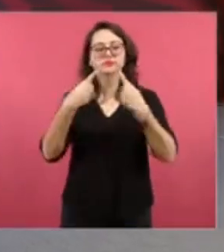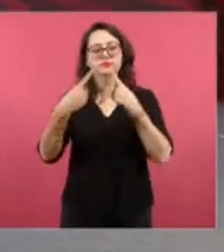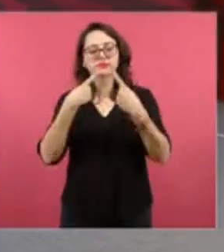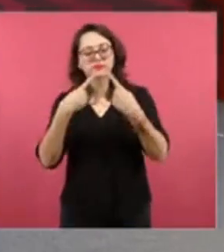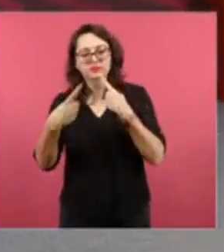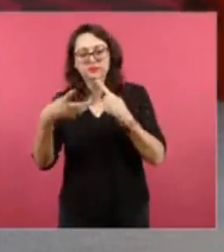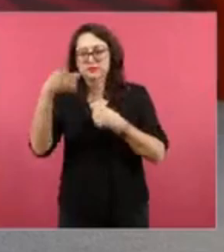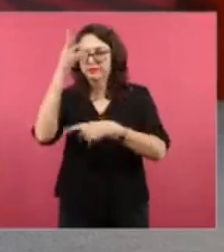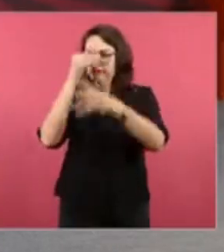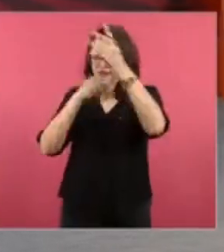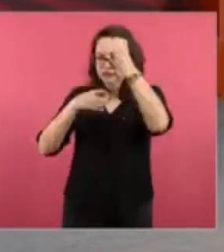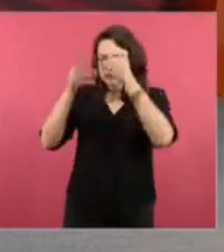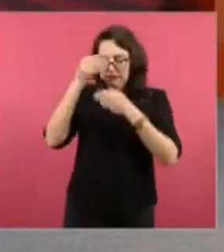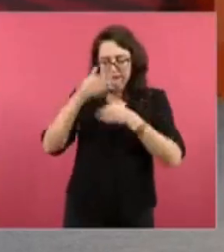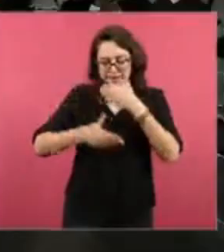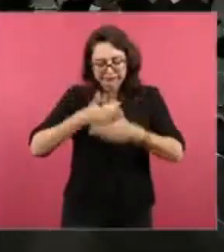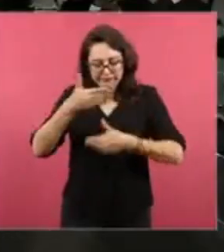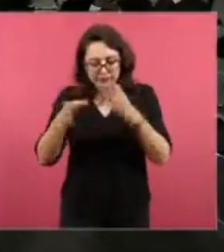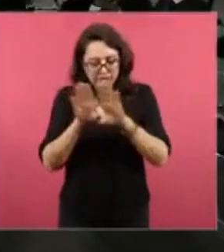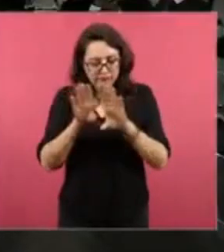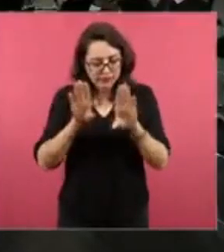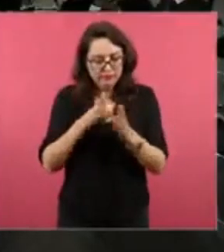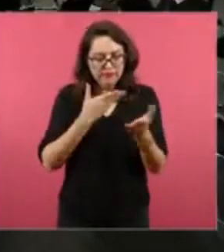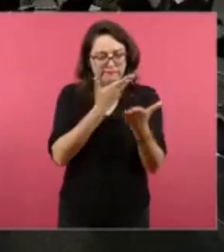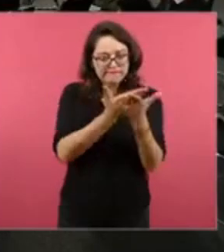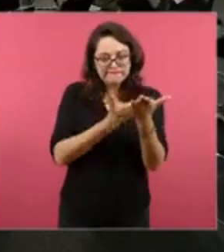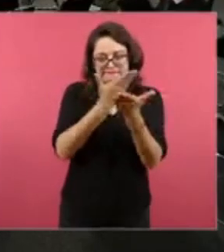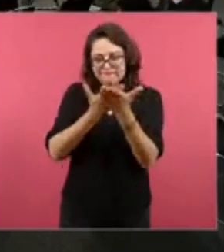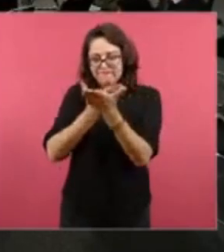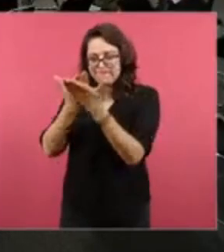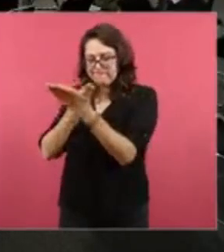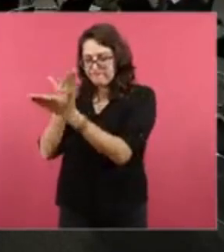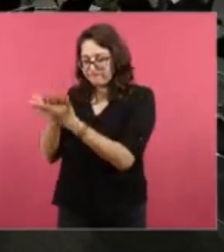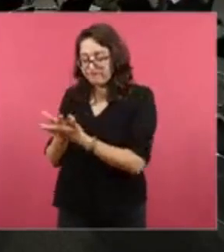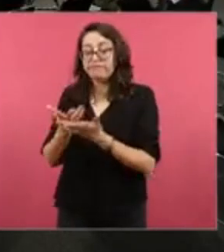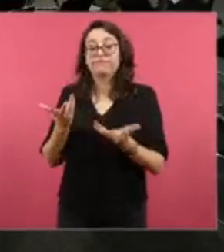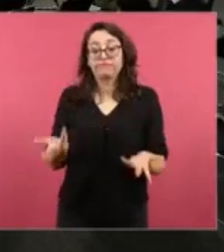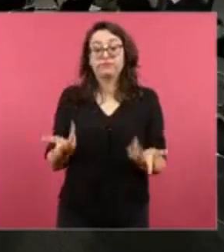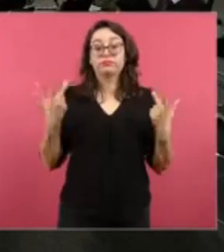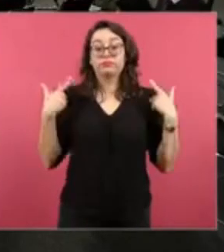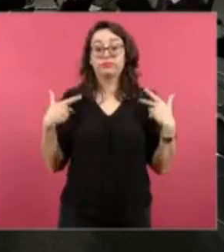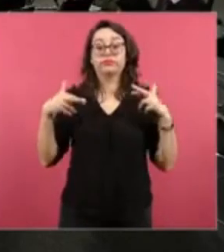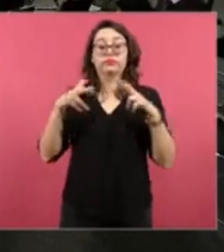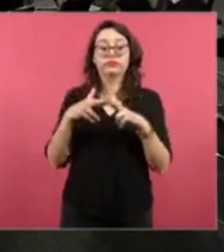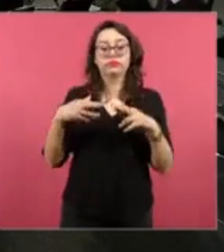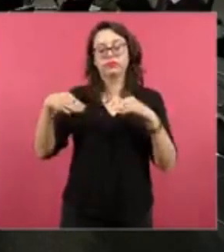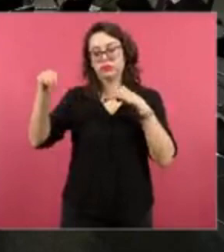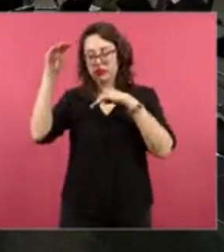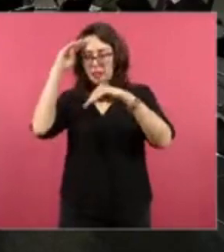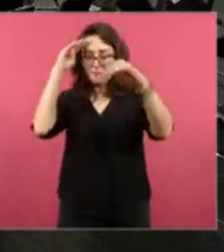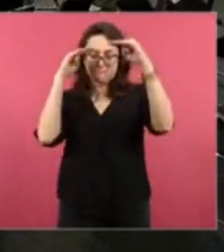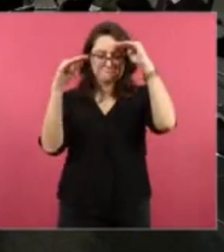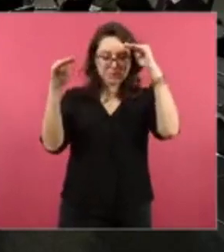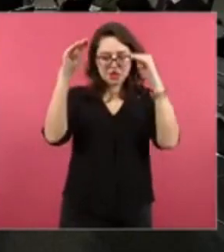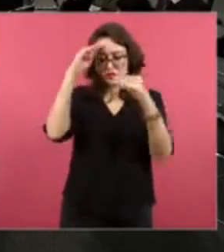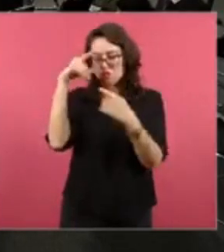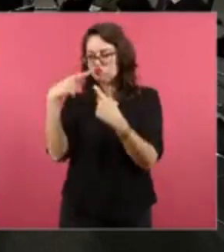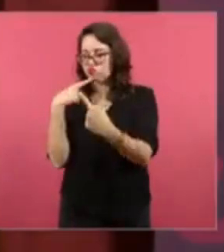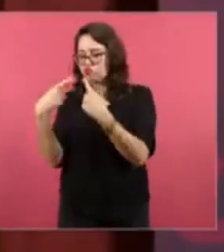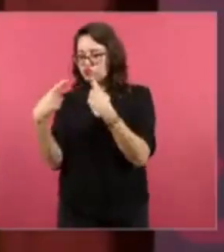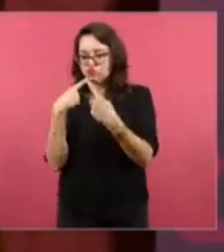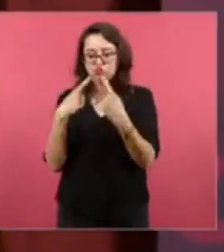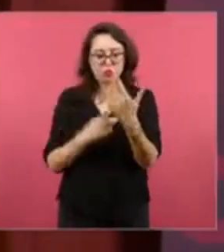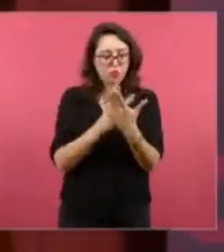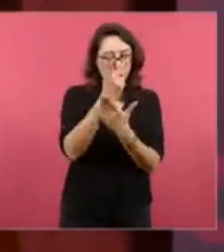colectiva para ver cómo vamos a seguir avanzando. Entonces las maestras y los maestros estuvieron platicando, discutiendo, conociendo el